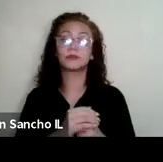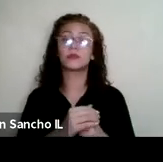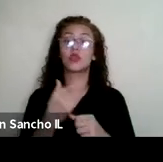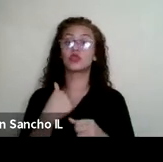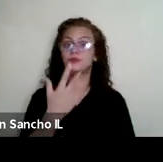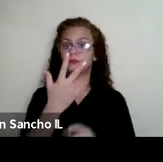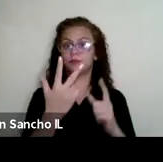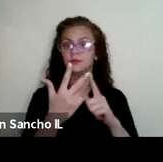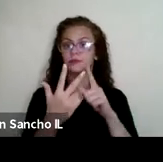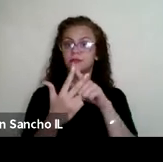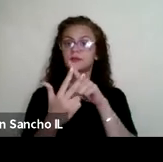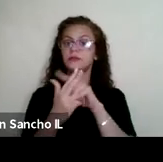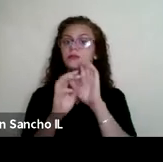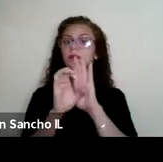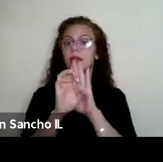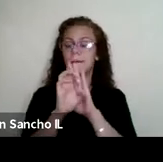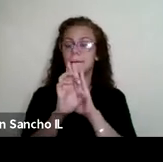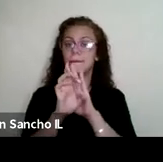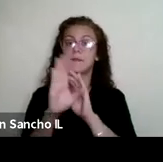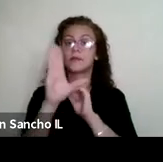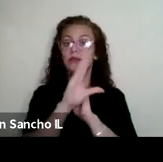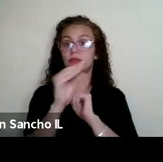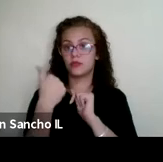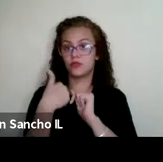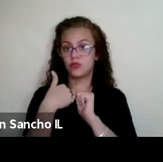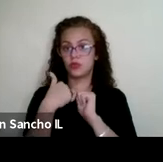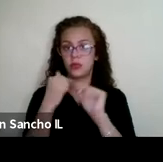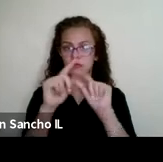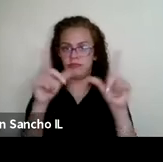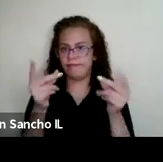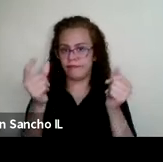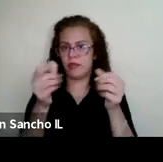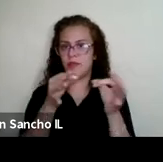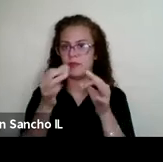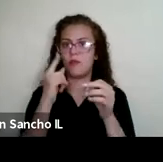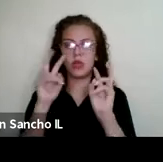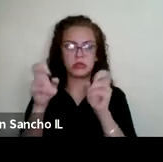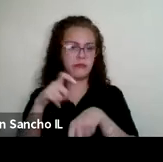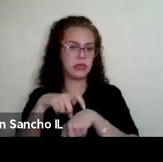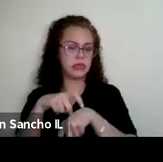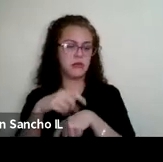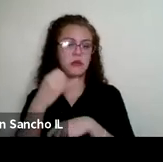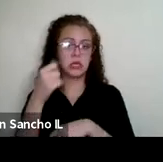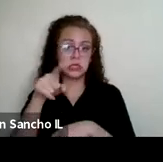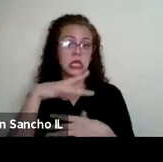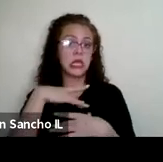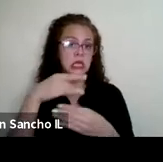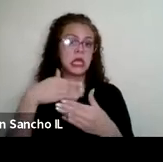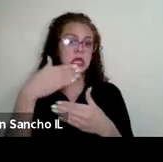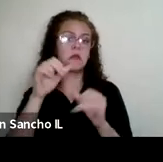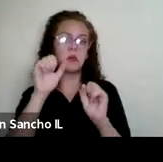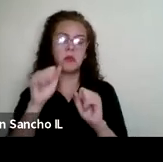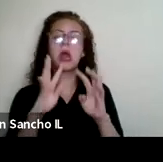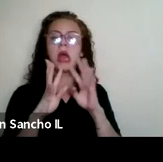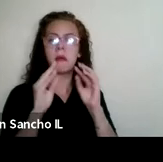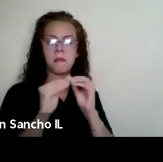tres ejemplos y los voy a cubrir muy rápidamente por un tema de tiempo. Si les interesa, después podemos